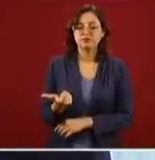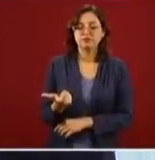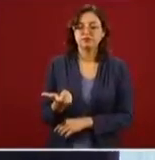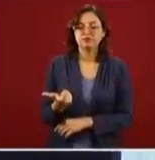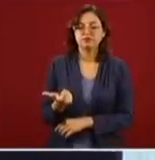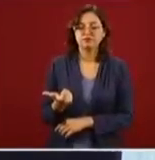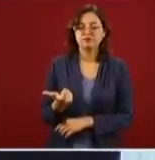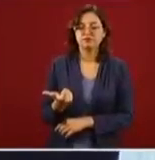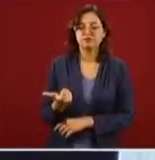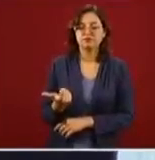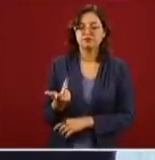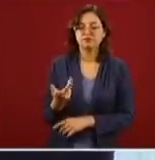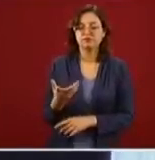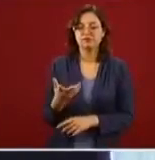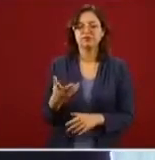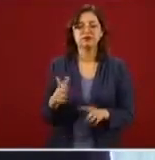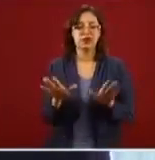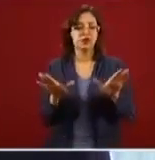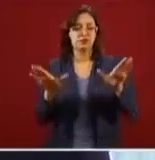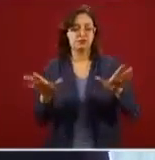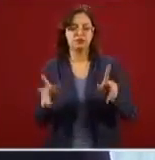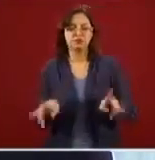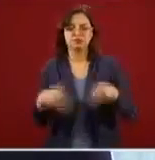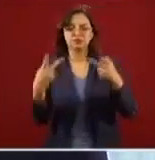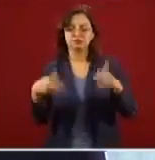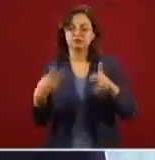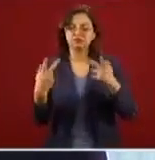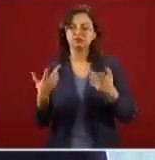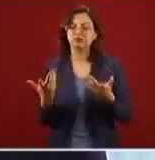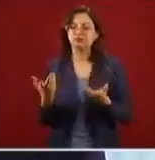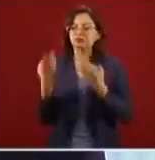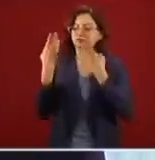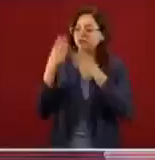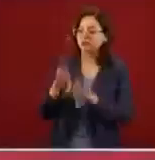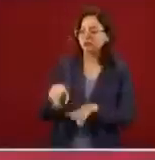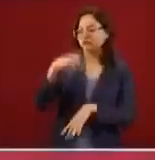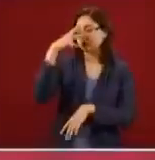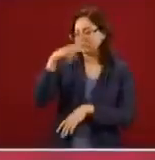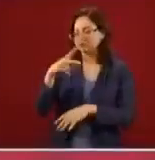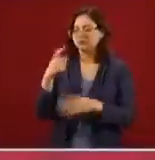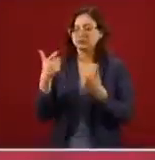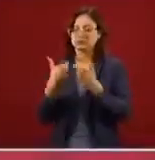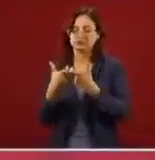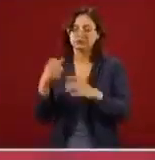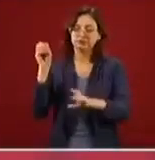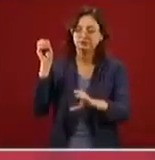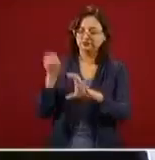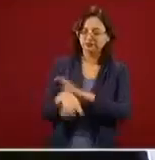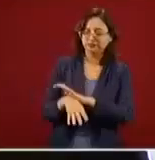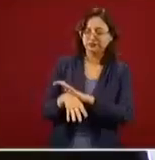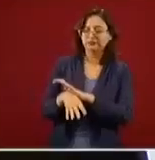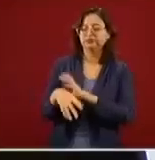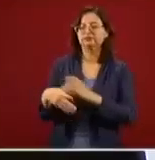si se desea vender el avión, en un fideicomiso del Banco de México, que